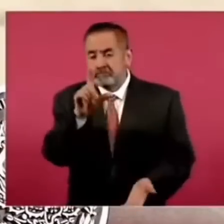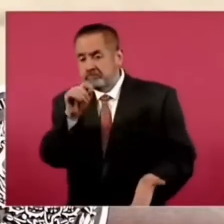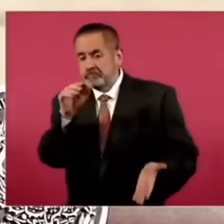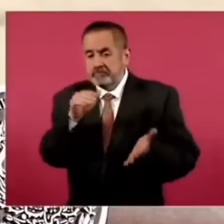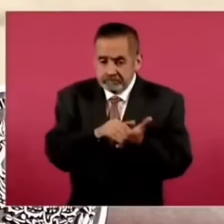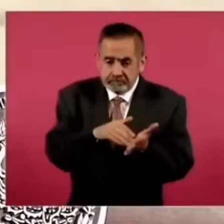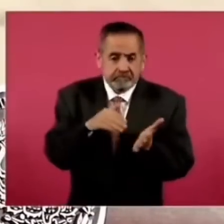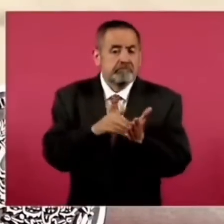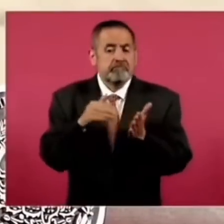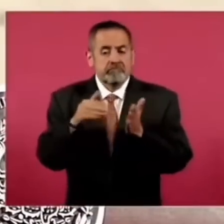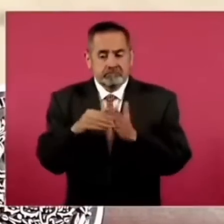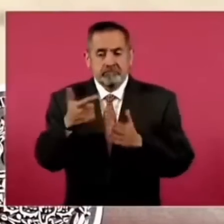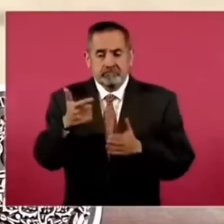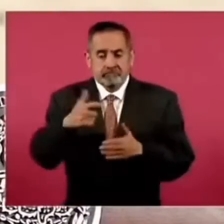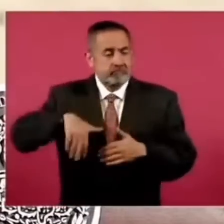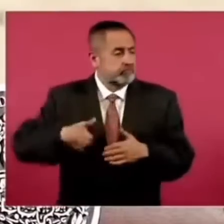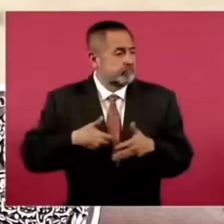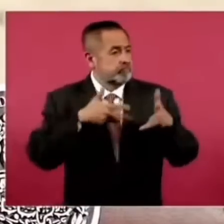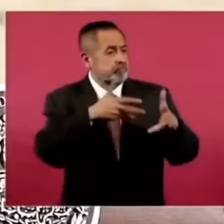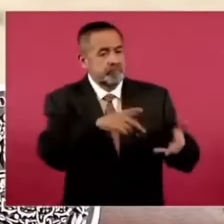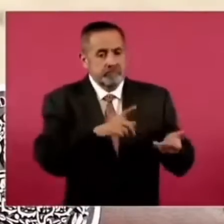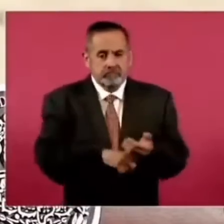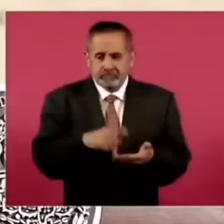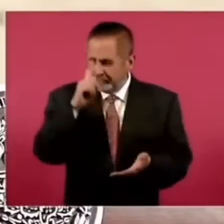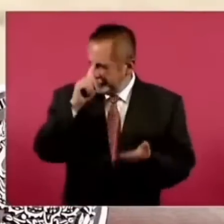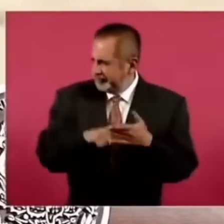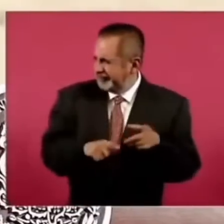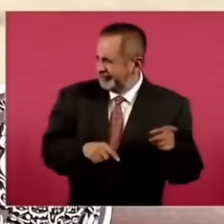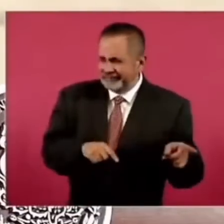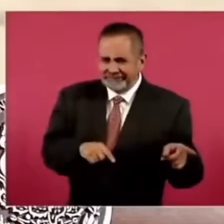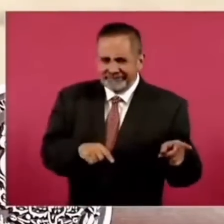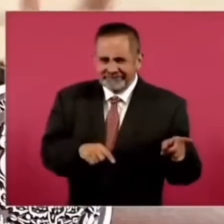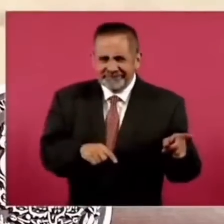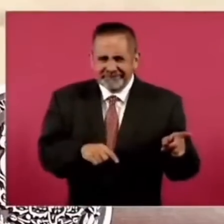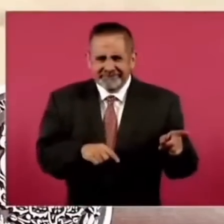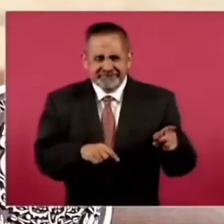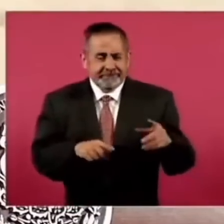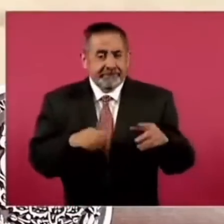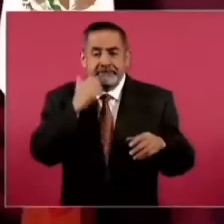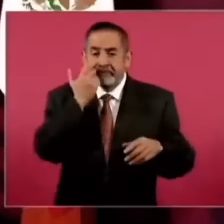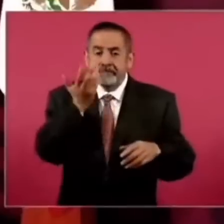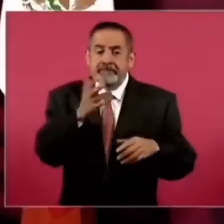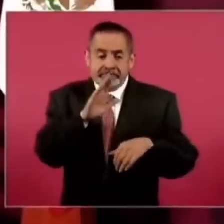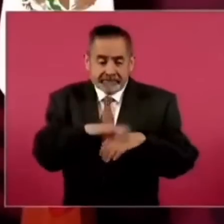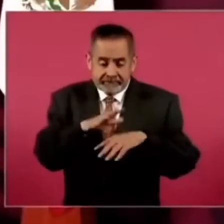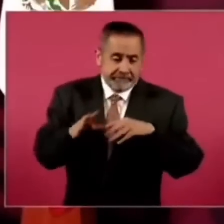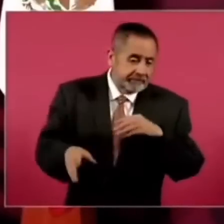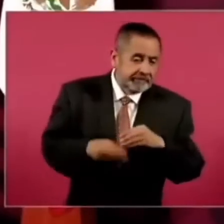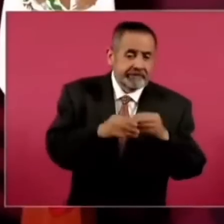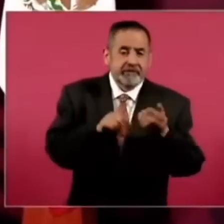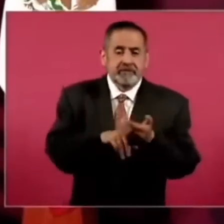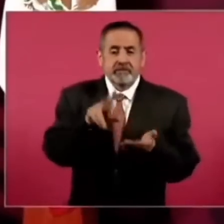de pesos. Creo que están solicitando como 80,000 millones.